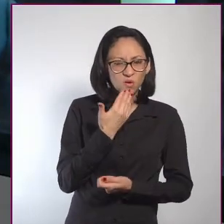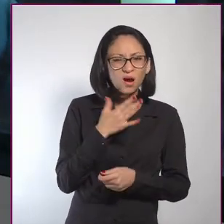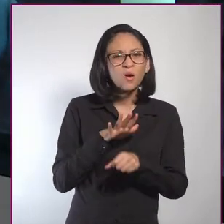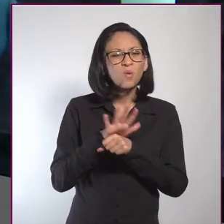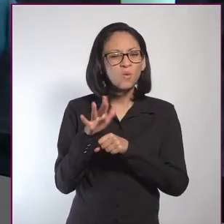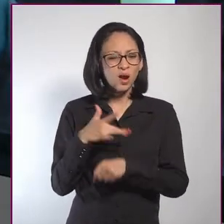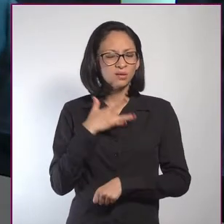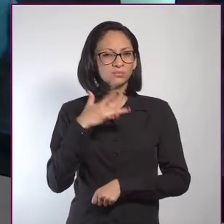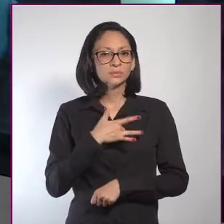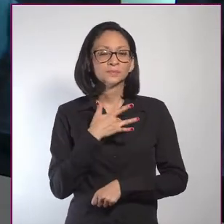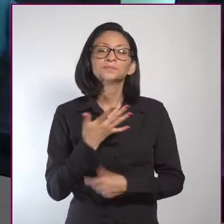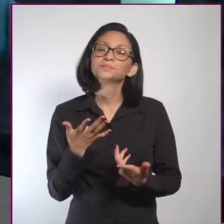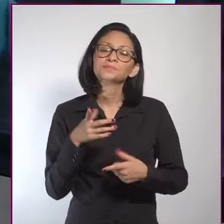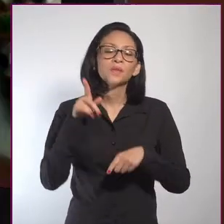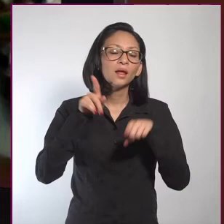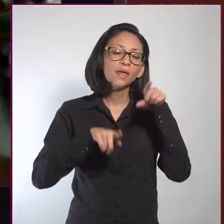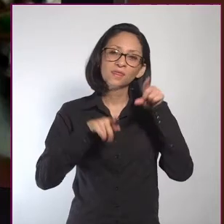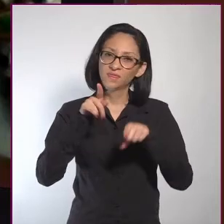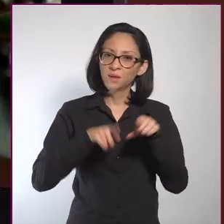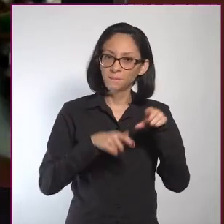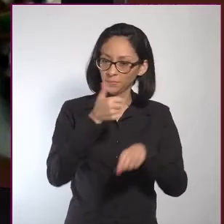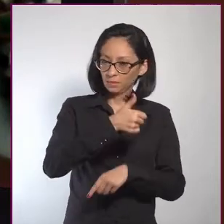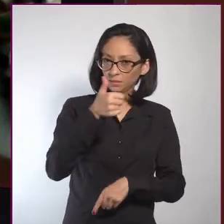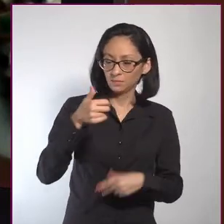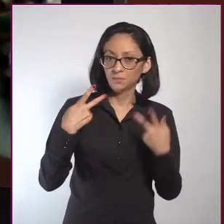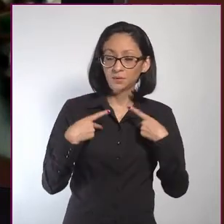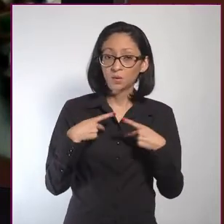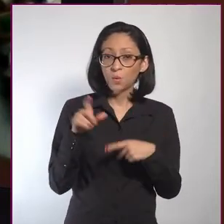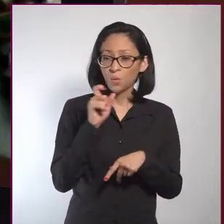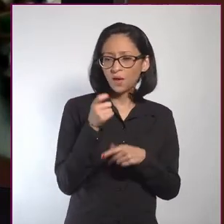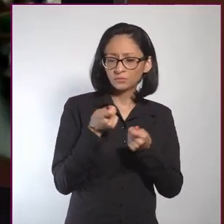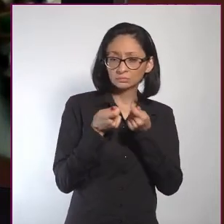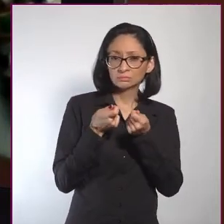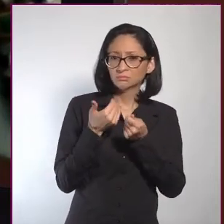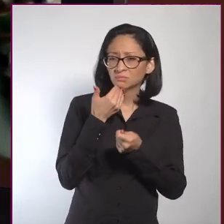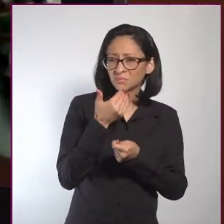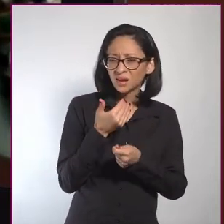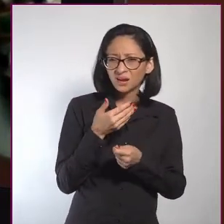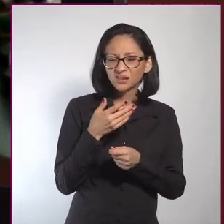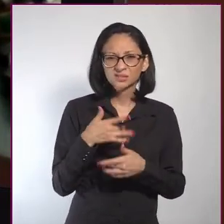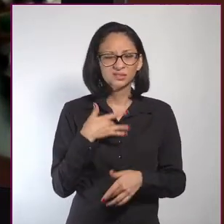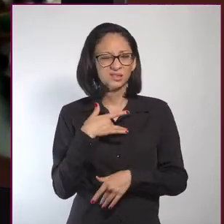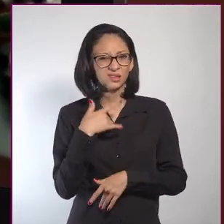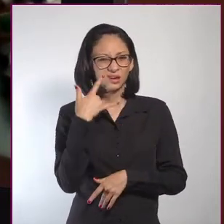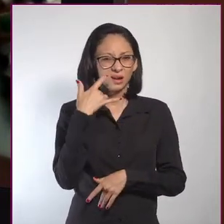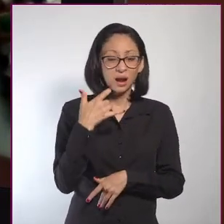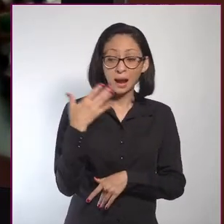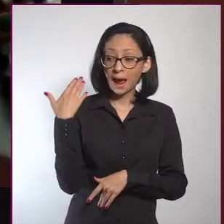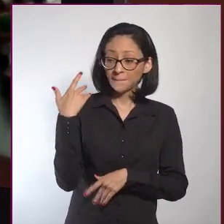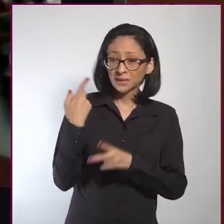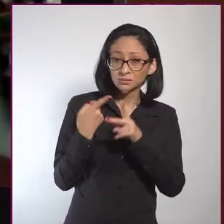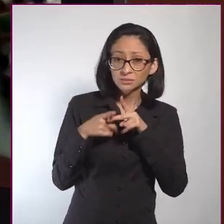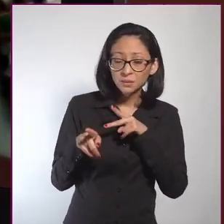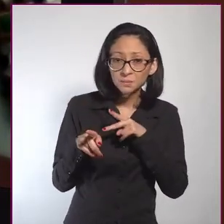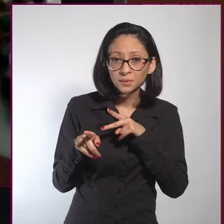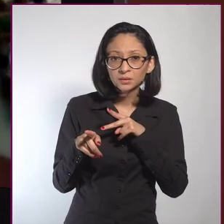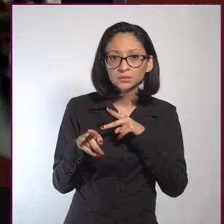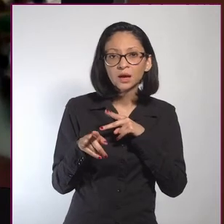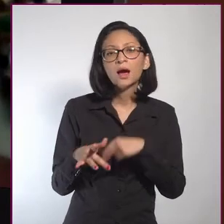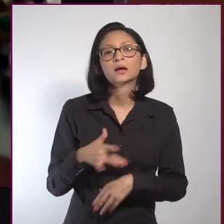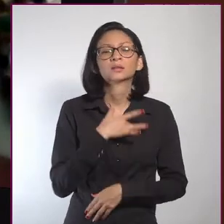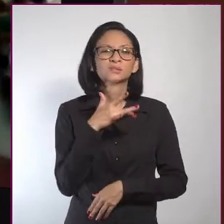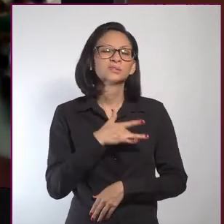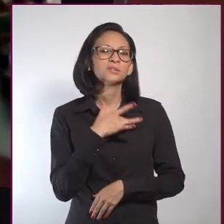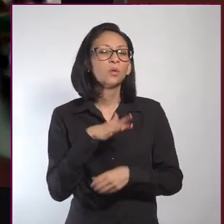mucho dependiendo del tiempo de evolución. Si el descontrol es reciente, si la enfermedad tiene poco tiempo de evolución, los